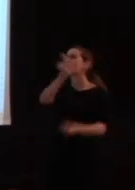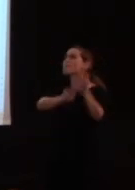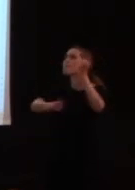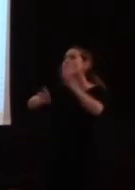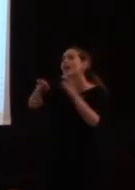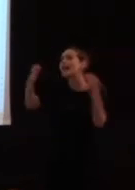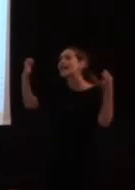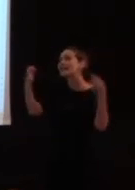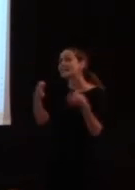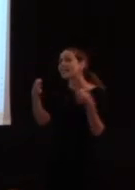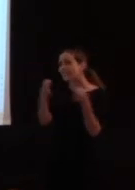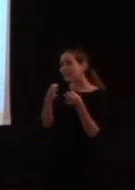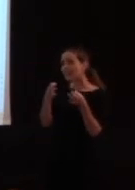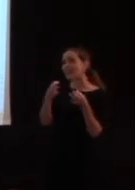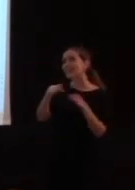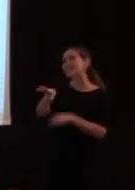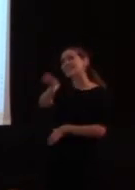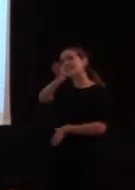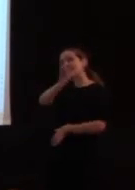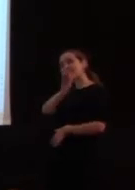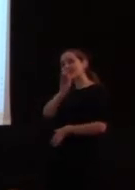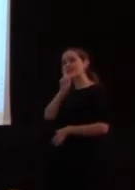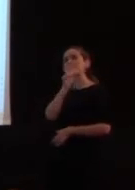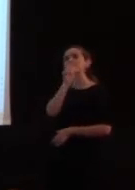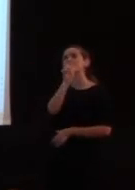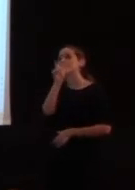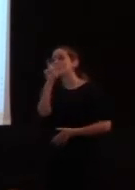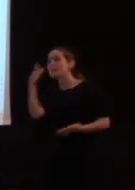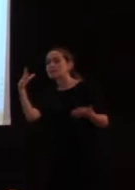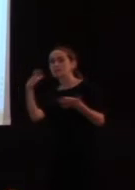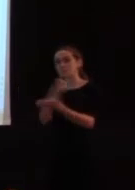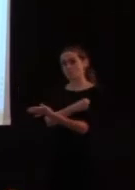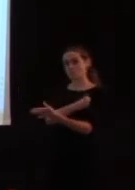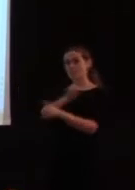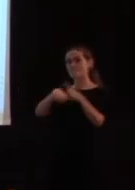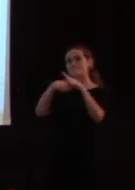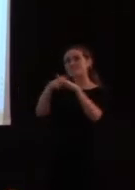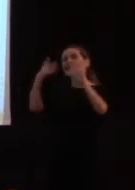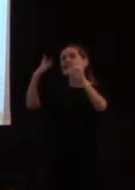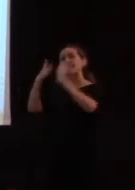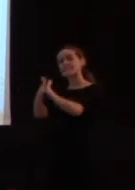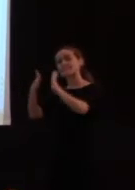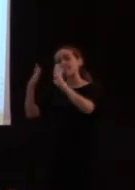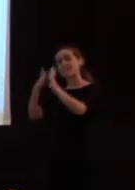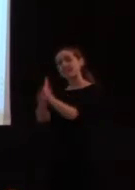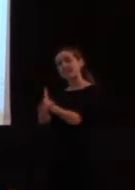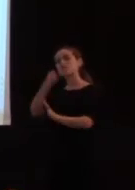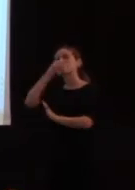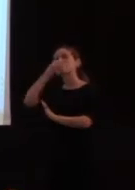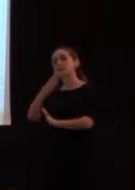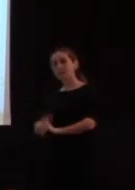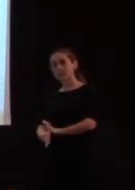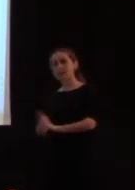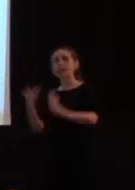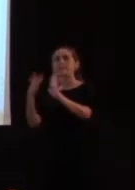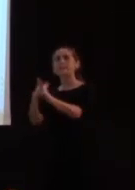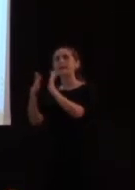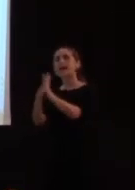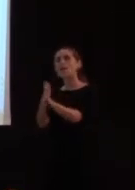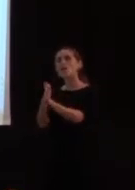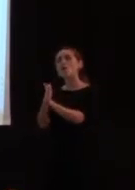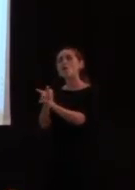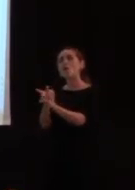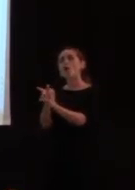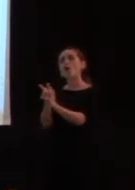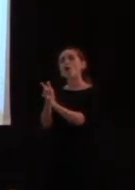los términos que utilizan y tienen que saberlos explicar a un nivel para un chaval pequeño. En la